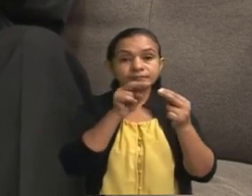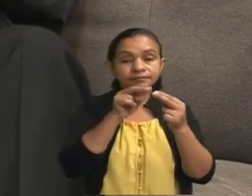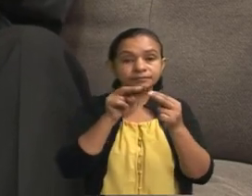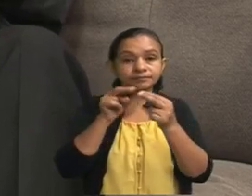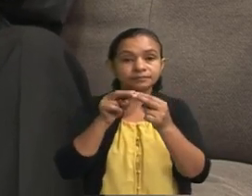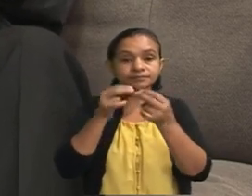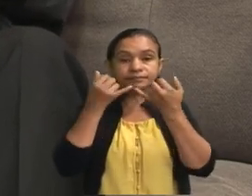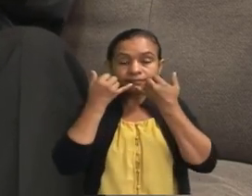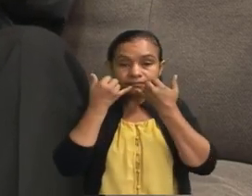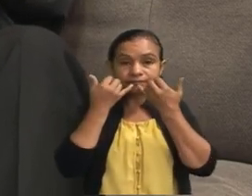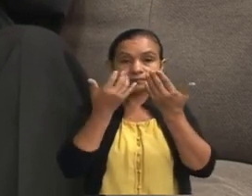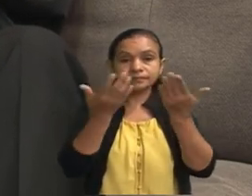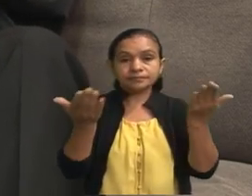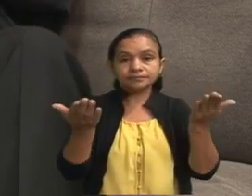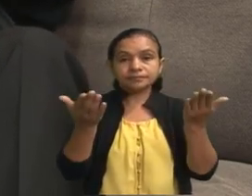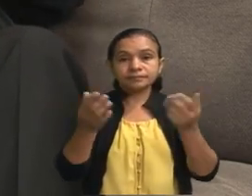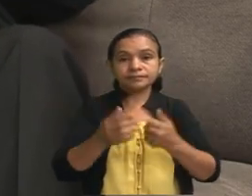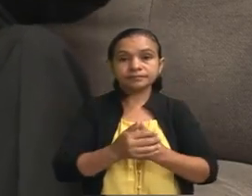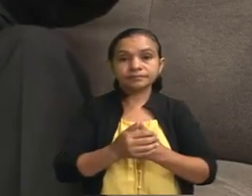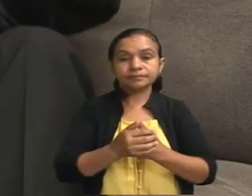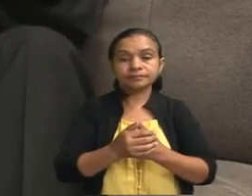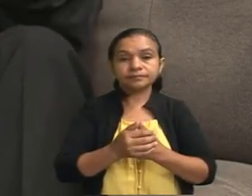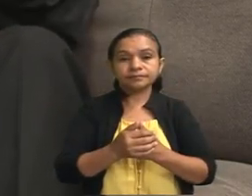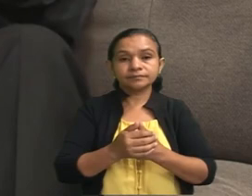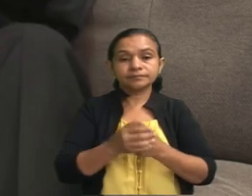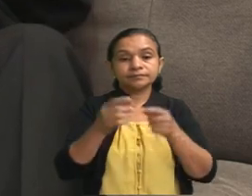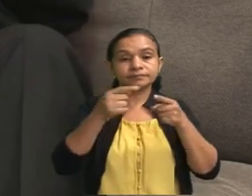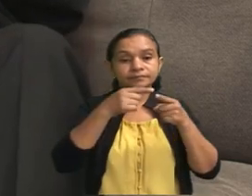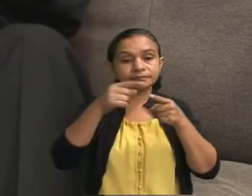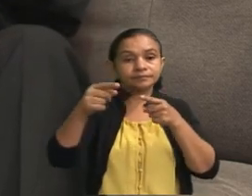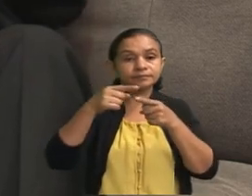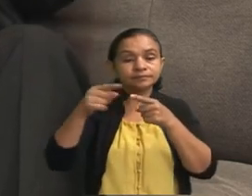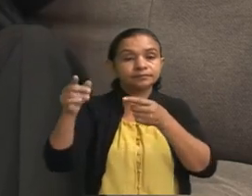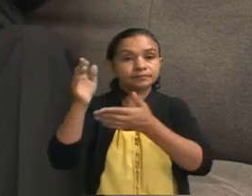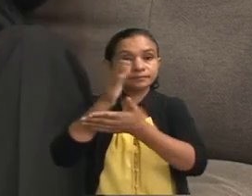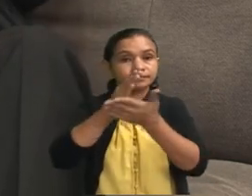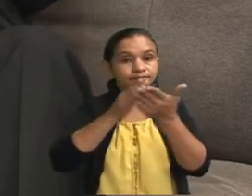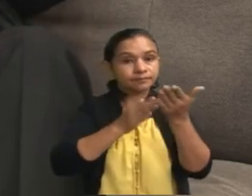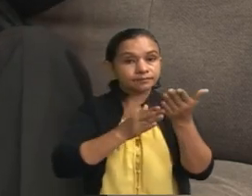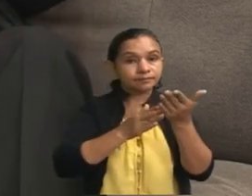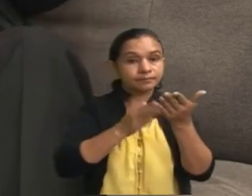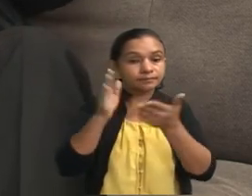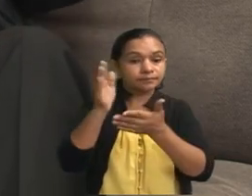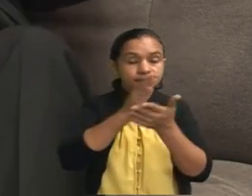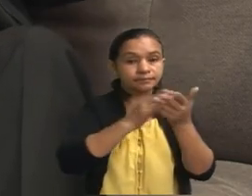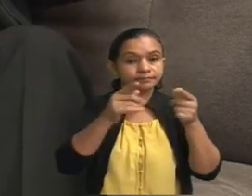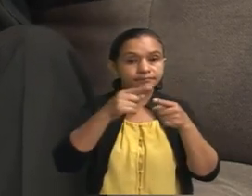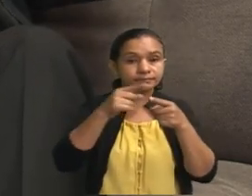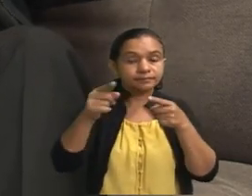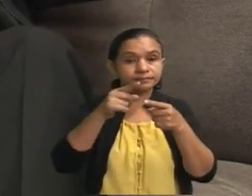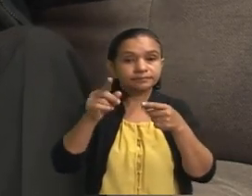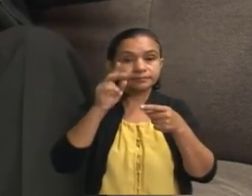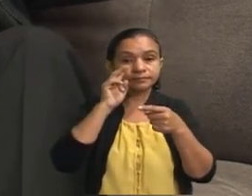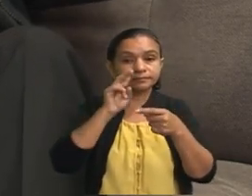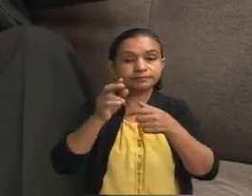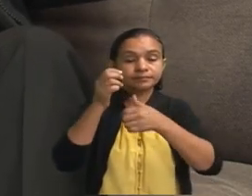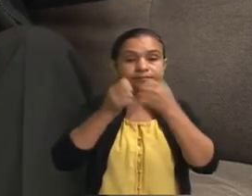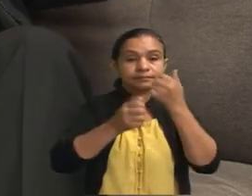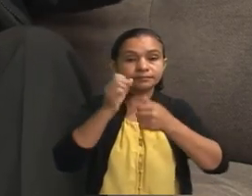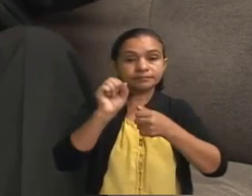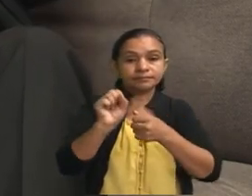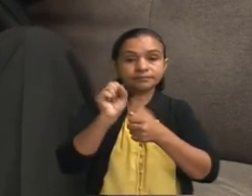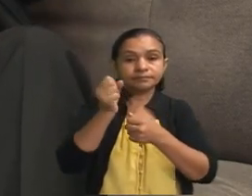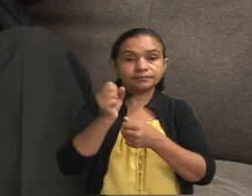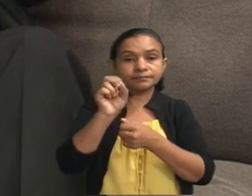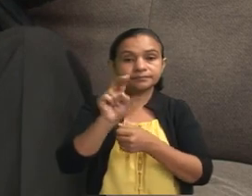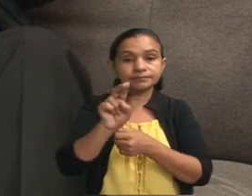tipo de información, porque hay municipios que van a estar absolutamente de cara al fenómeno tsunami,